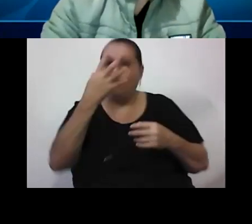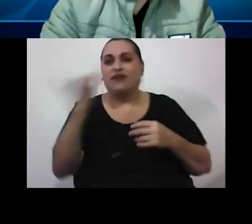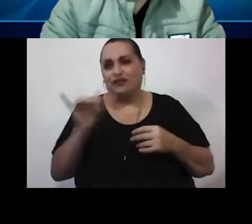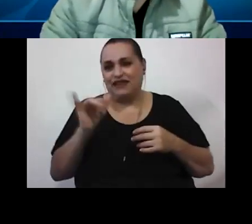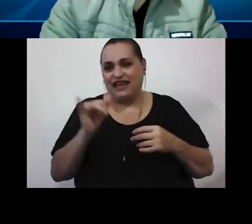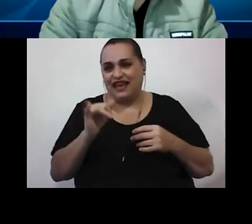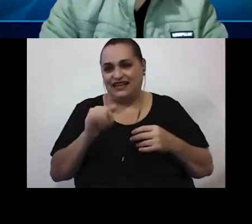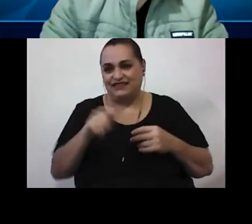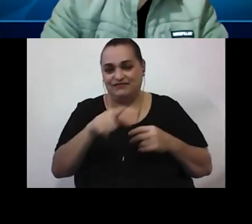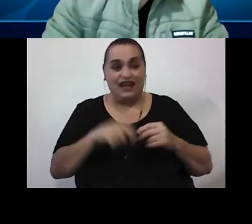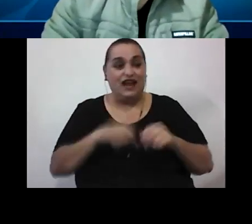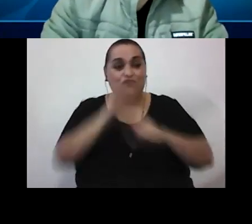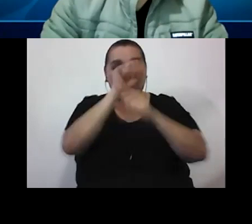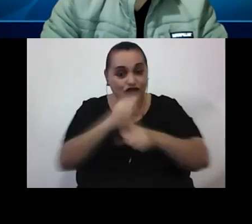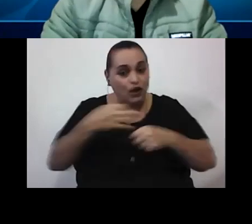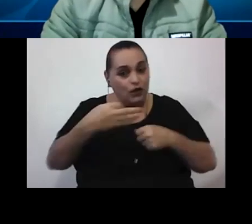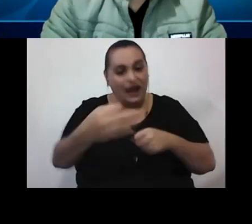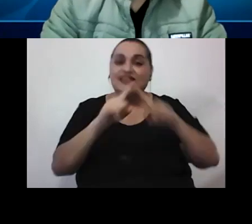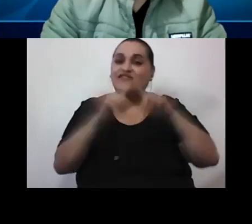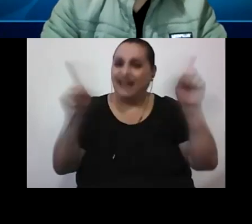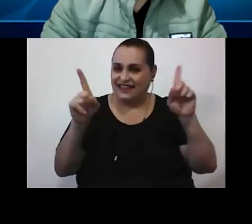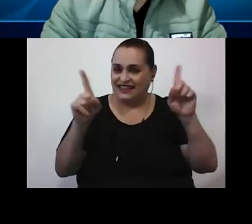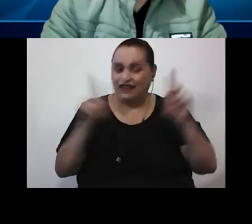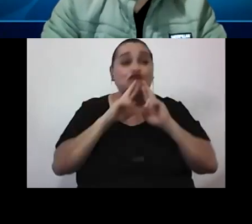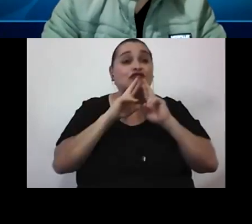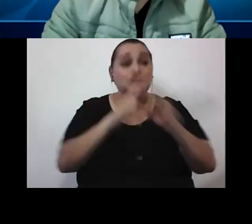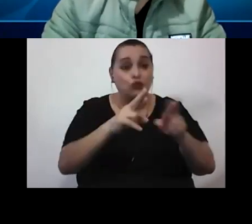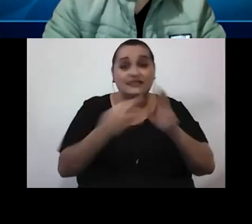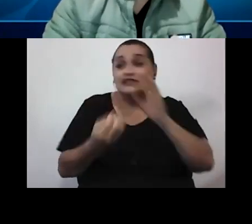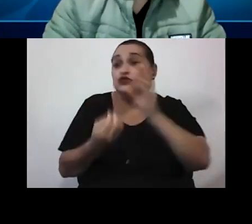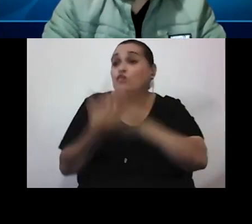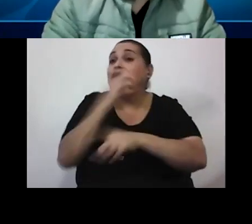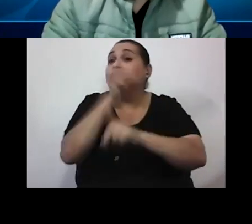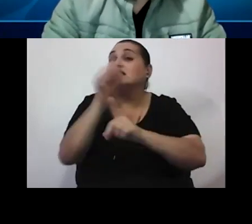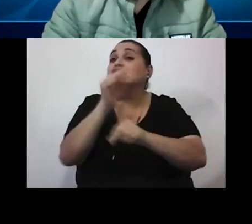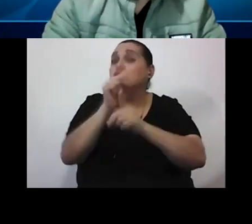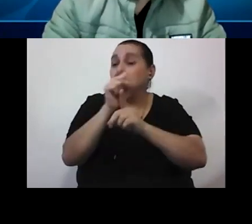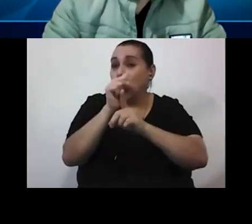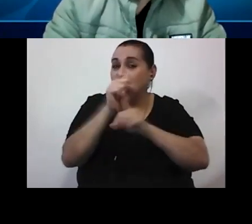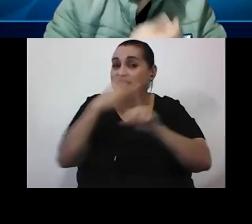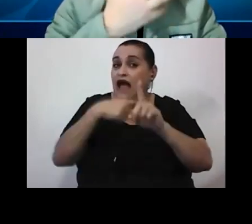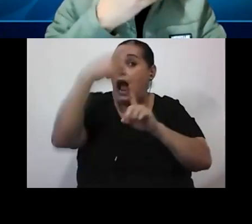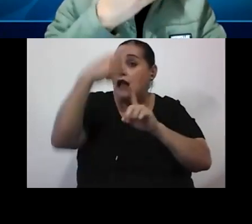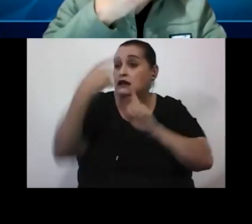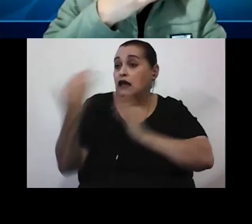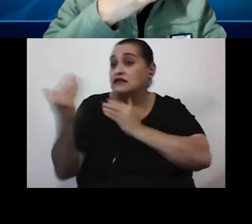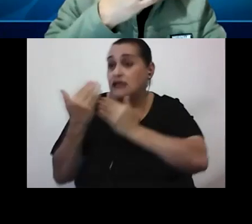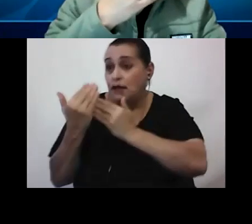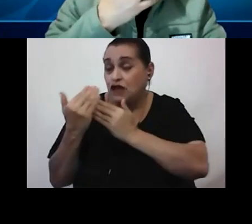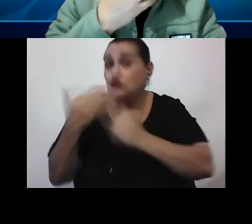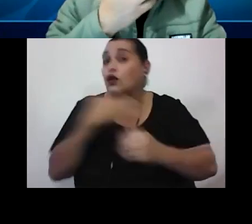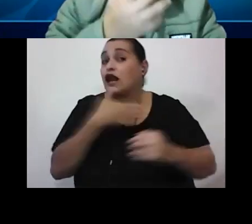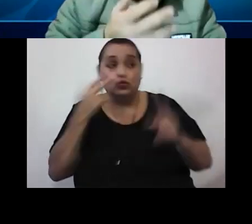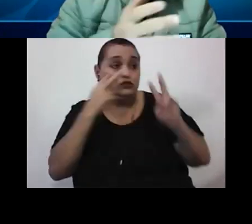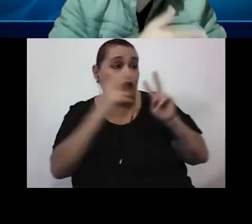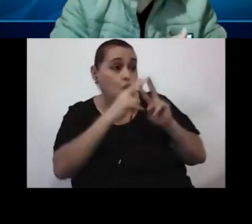diferente. Las respuestas a las nuevas situaciones es alta de acercamiento, porque le gusta conocer gente